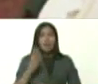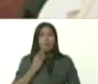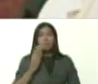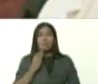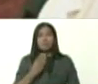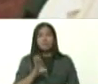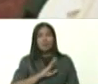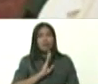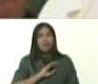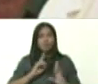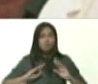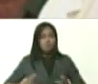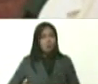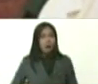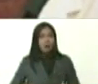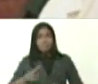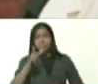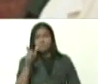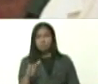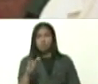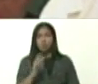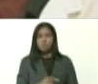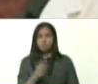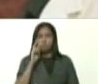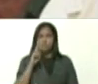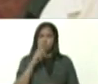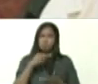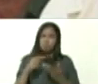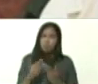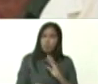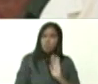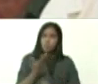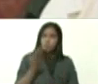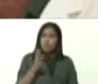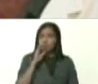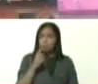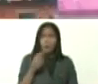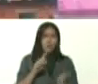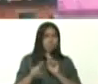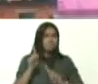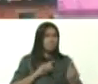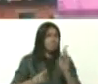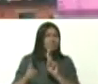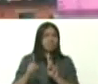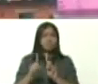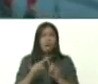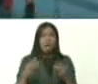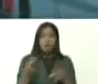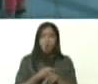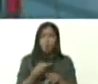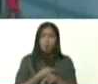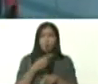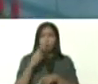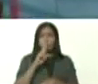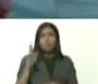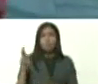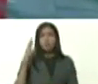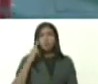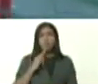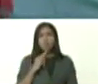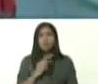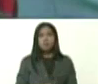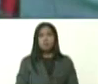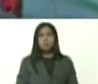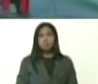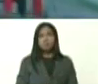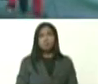cada ser humano. Y aquí pudimos ver algo que es importante, que no hay distinción para el gobierno de la República Bolivariana de Venezuela,